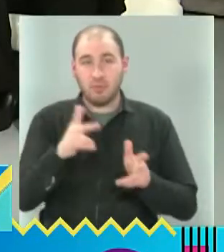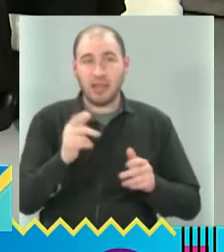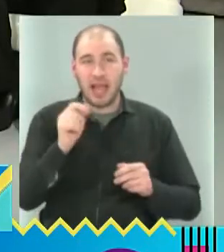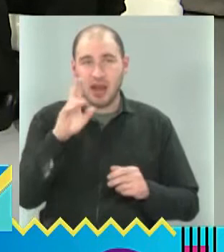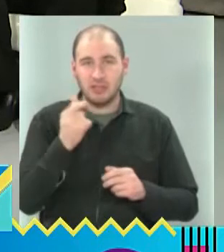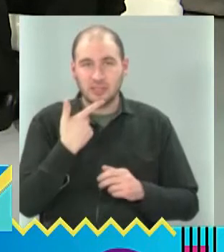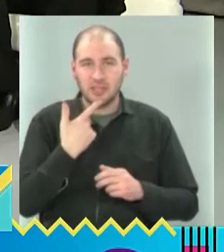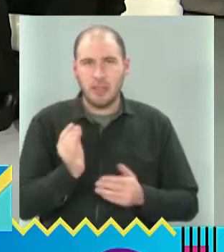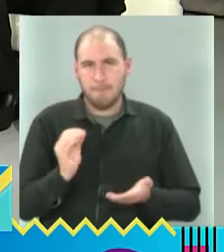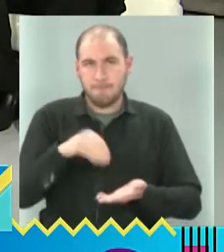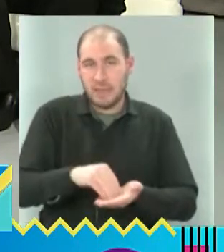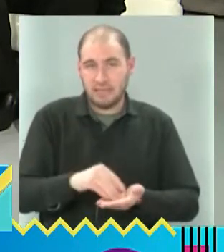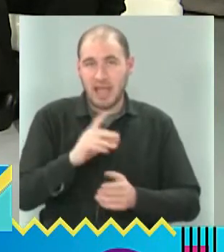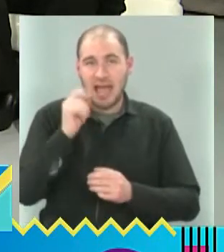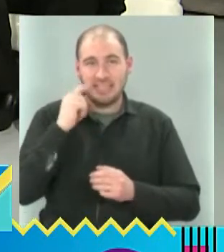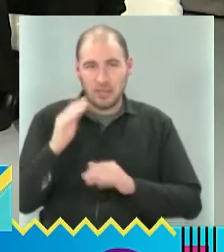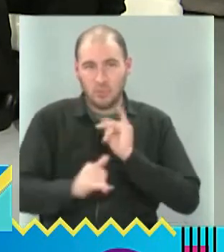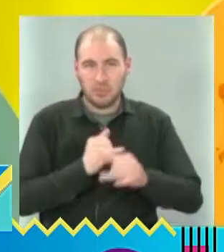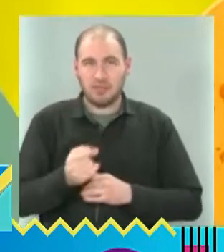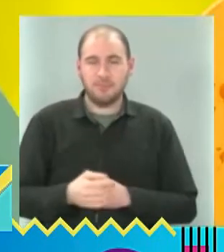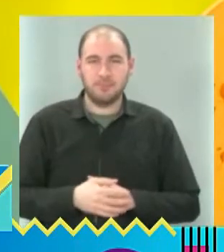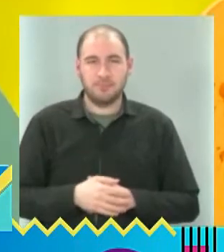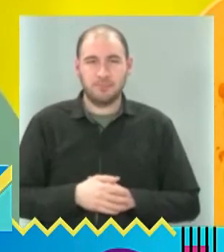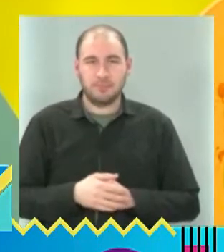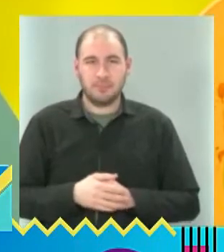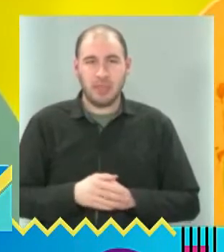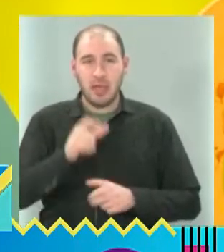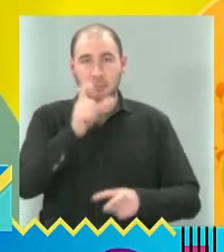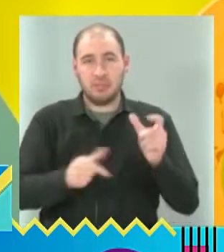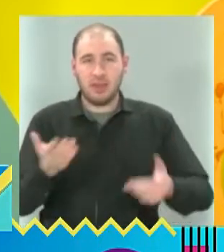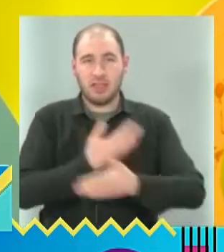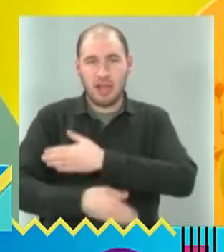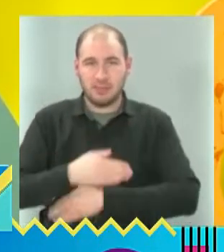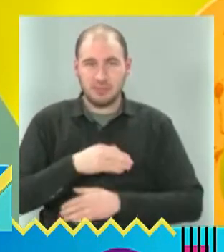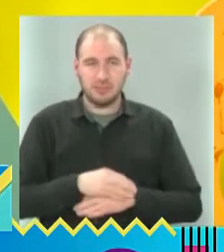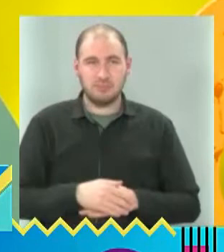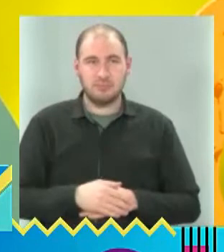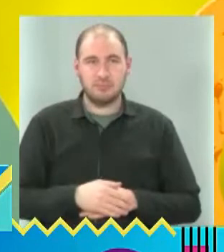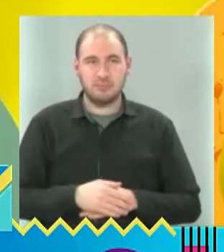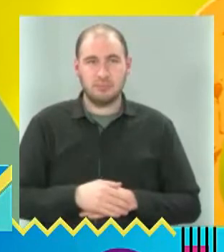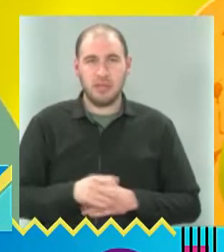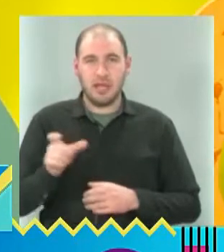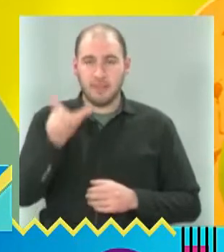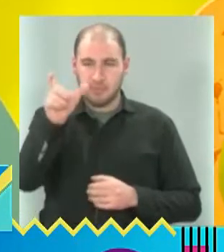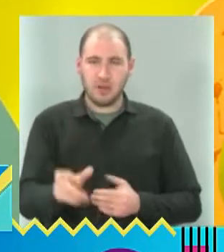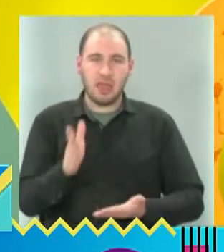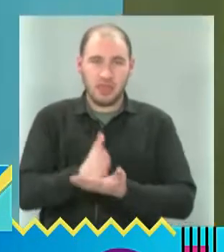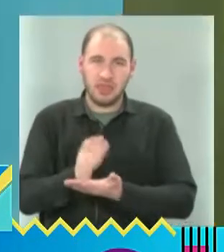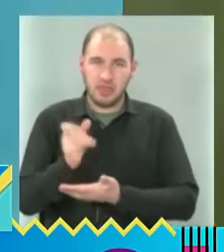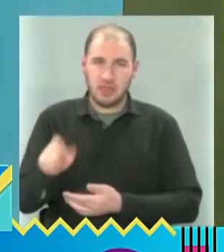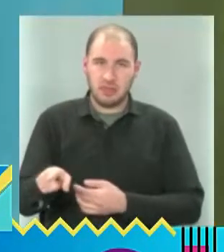Carlos? Sobre todo agregar a lo que decía Alicia, que las personas con discapacidad son sujetos del